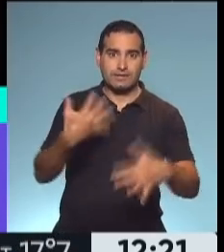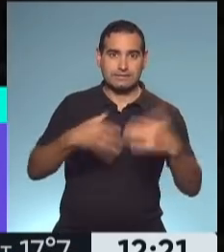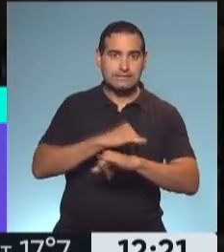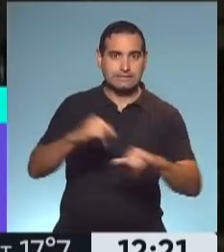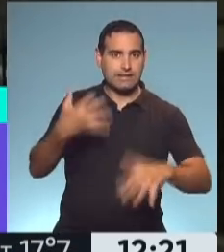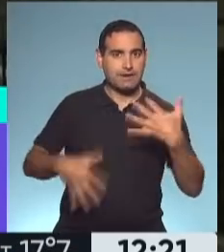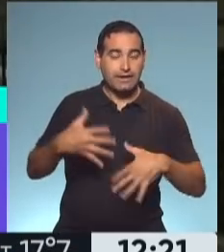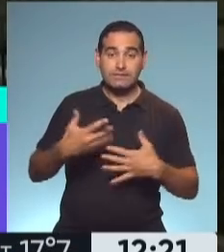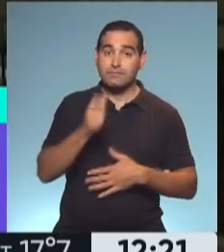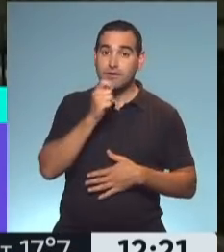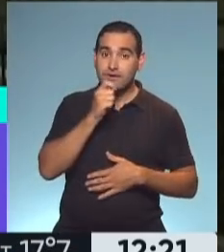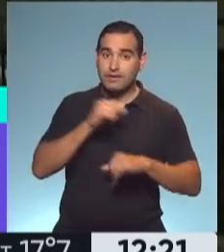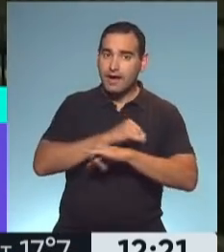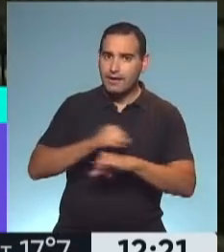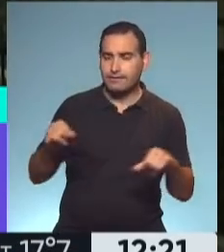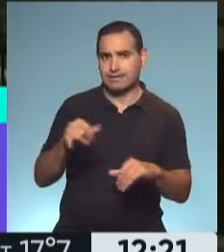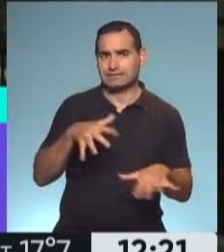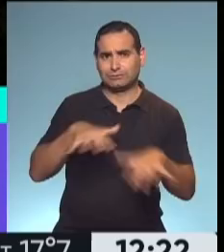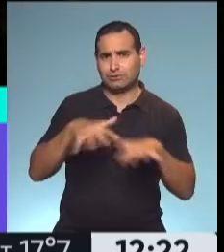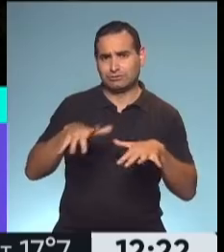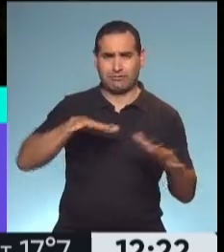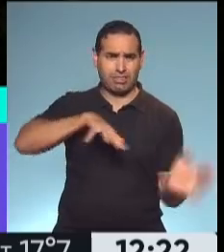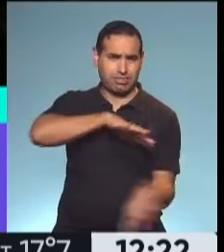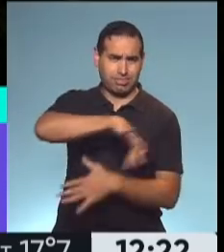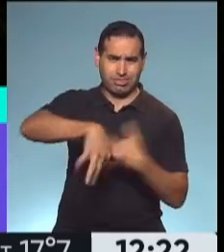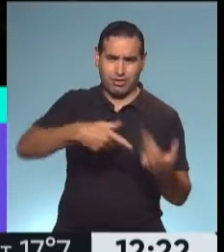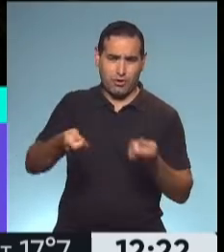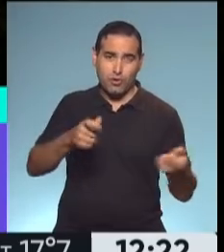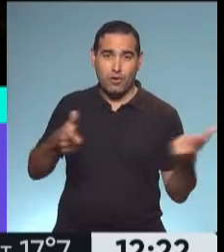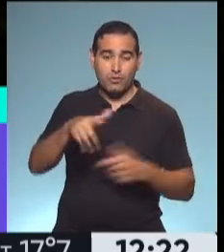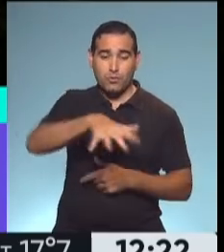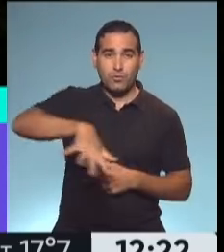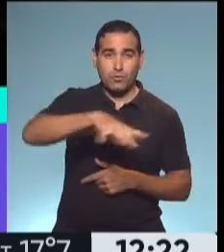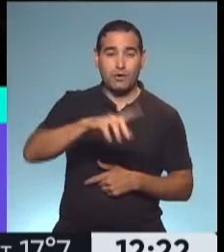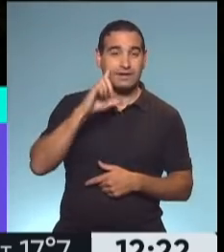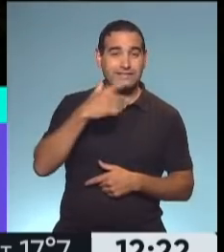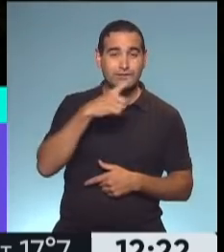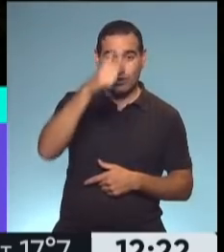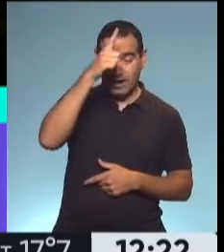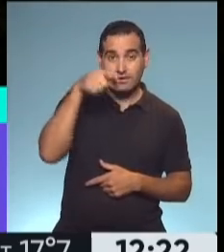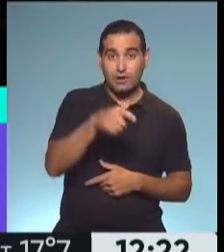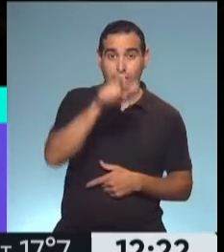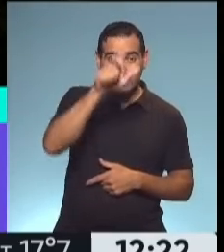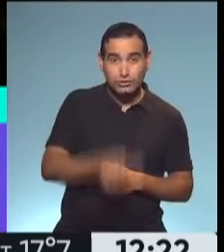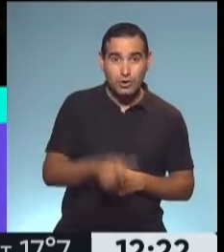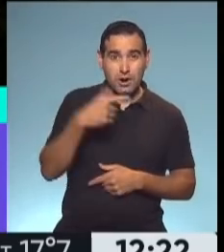locales advierten que la situación está fuera de control. Y en un asentamiento de Cisjordania, un atacante